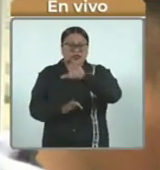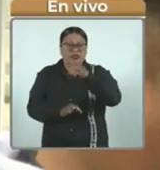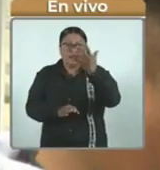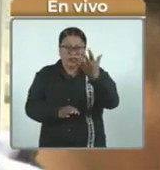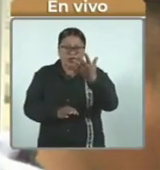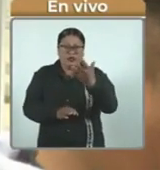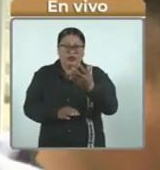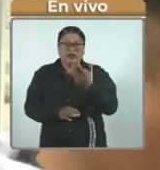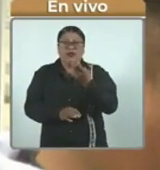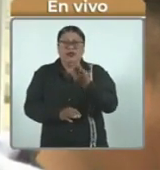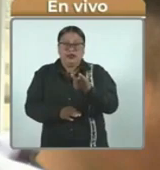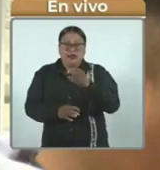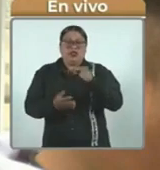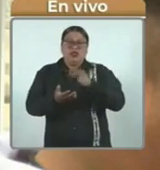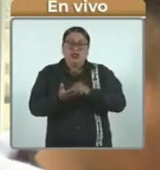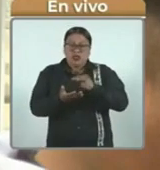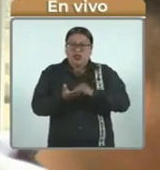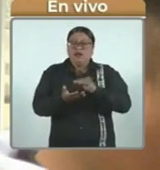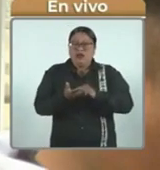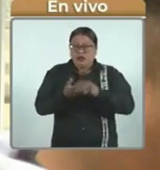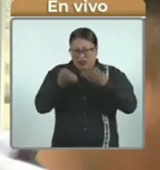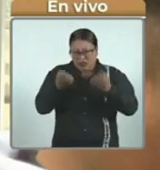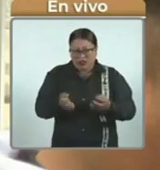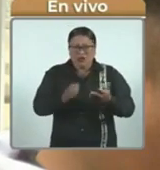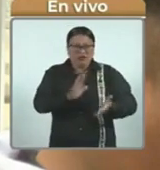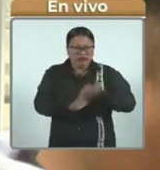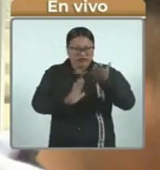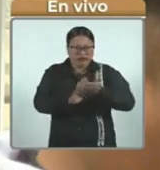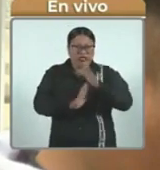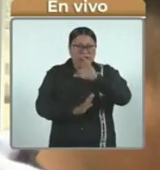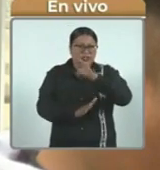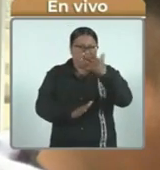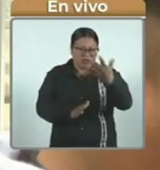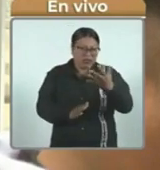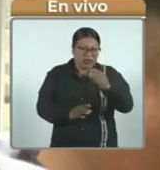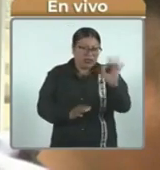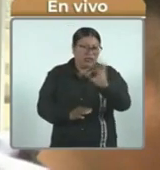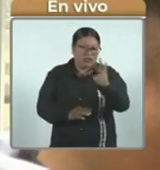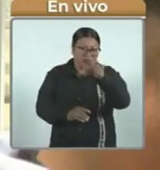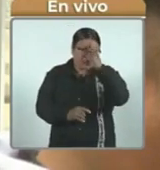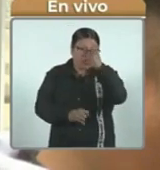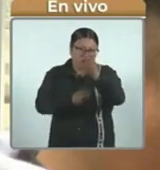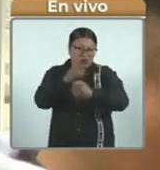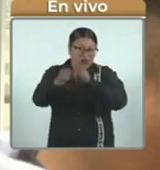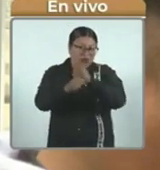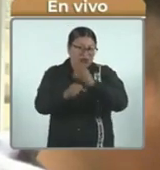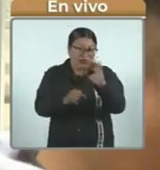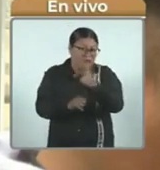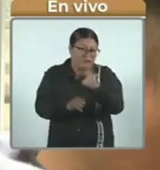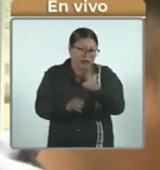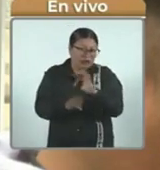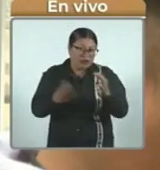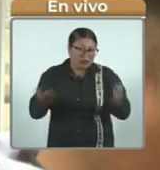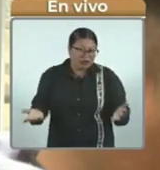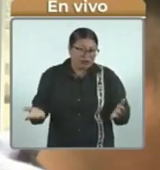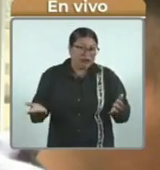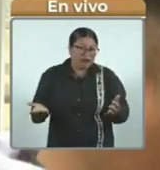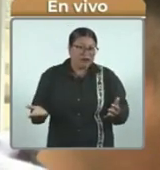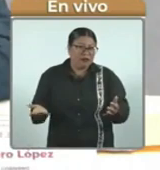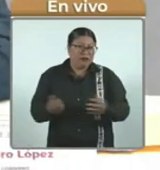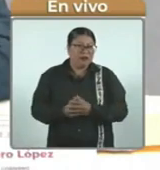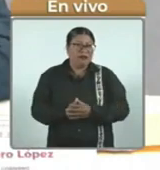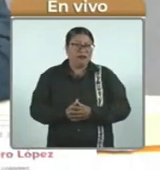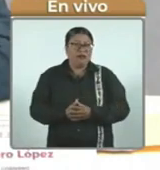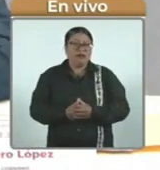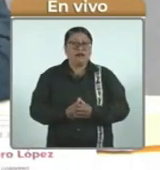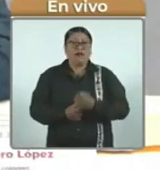comento, en ese marco sigue avanzando el proyecto y tendrá que estar listo el próximo año a más tardar. ¿Por qué nos ha prolongado